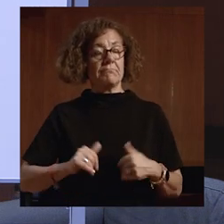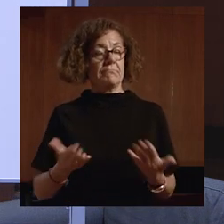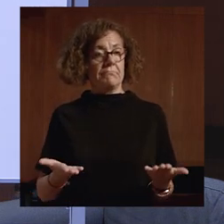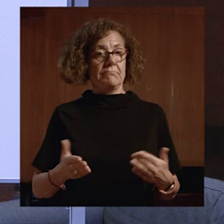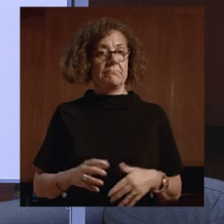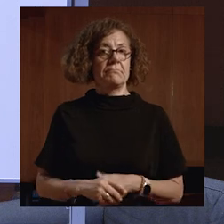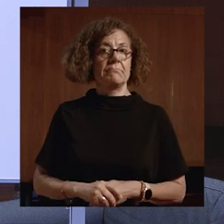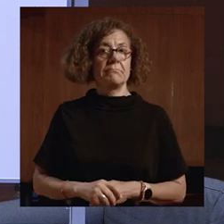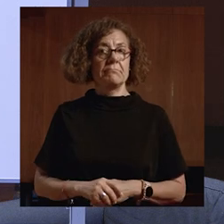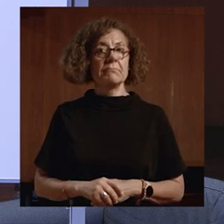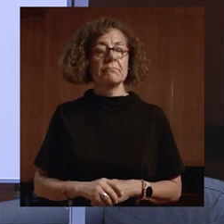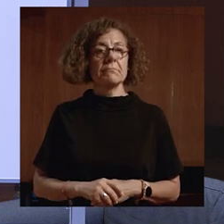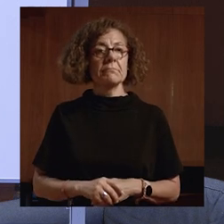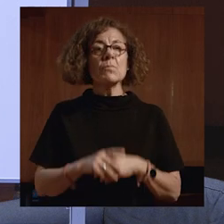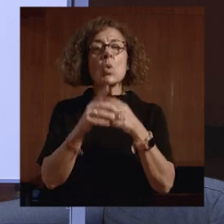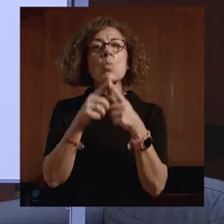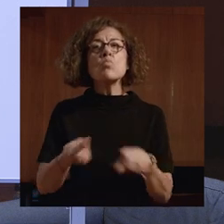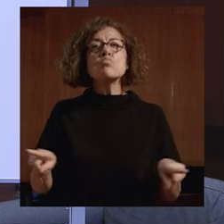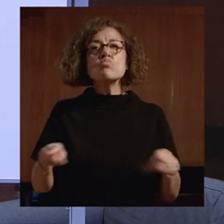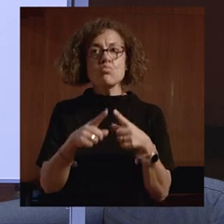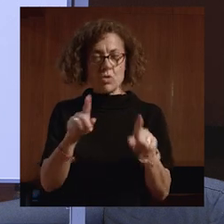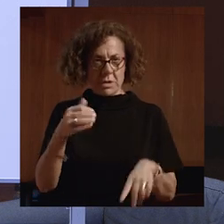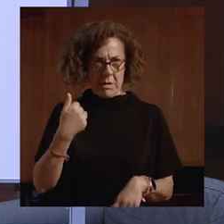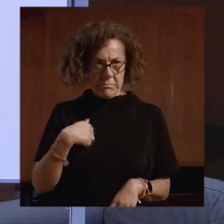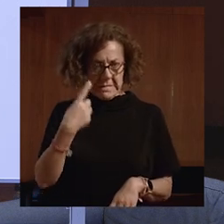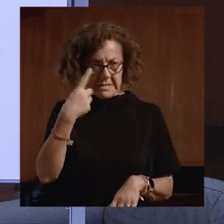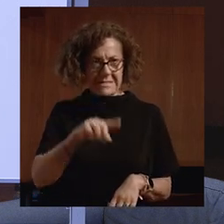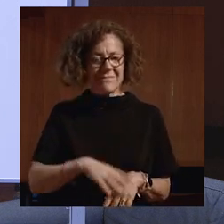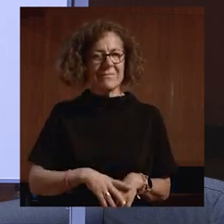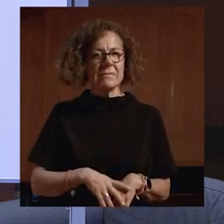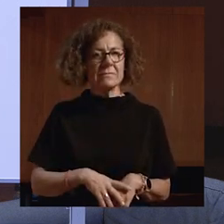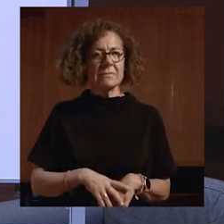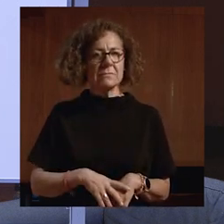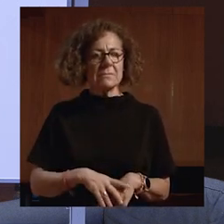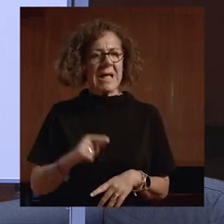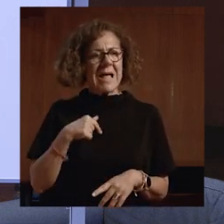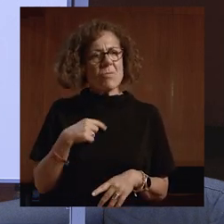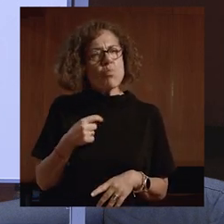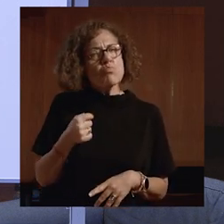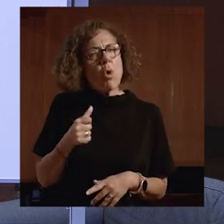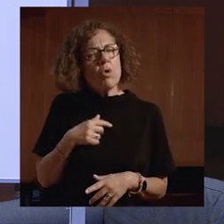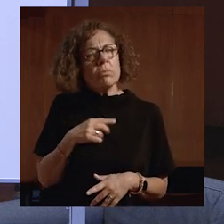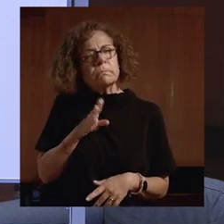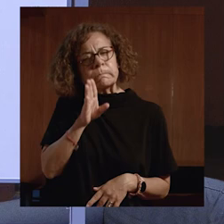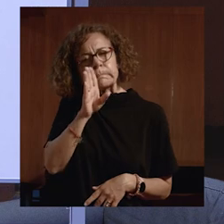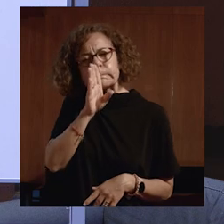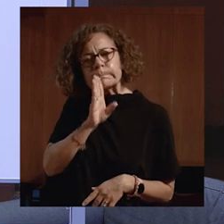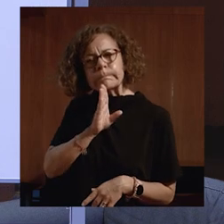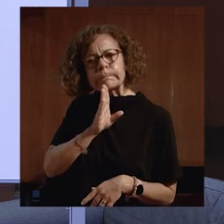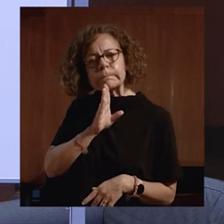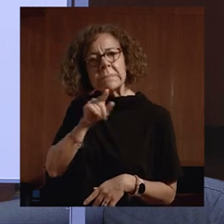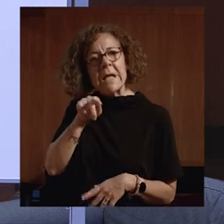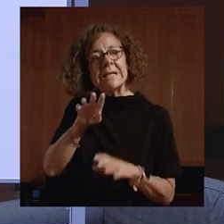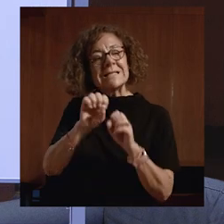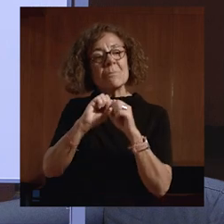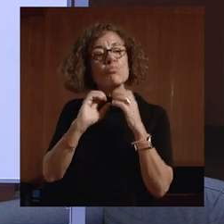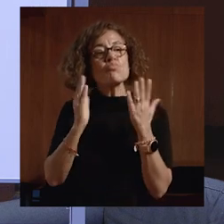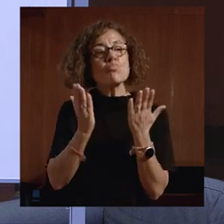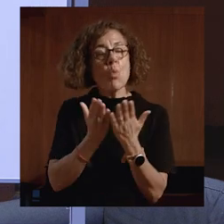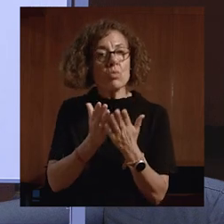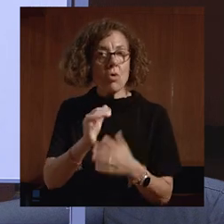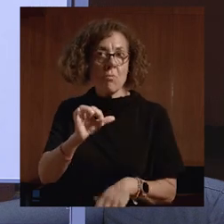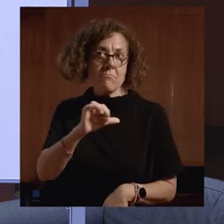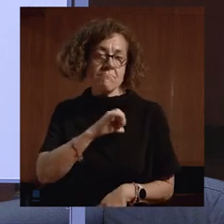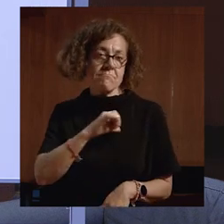Entonces, la música, como hemos visto, efectivamente se ha quizá arrinconado un poco en ese mundo